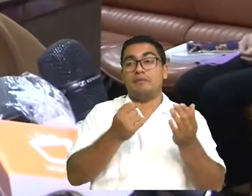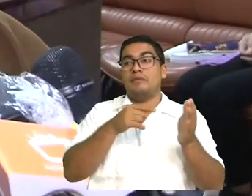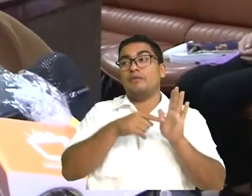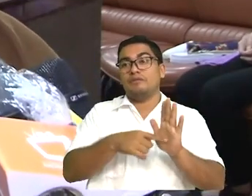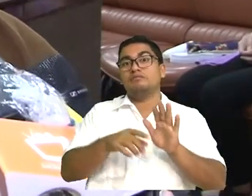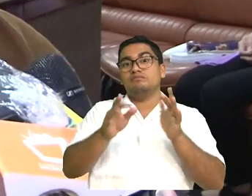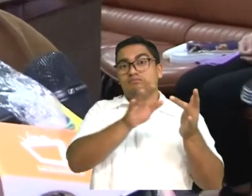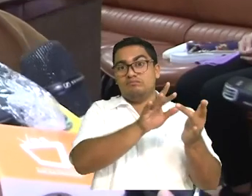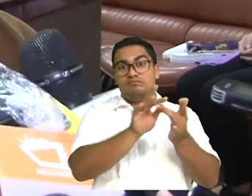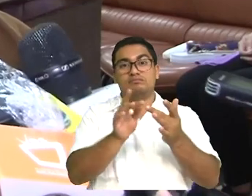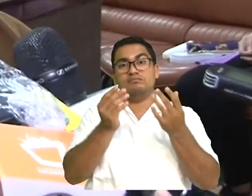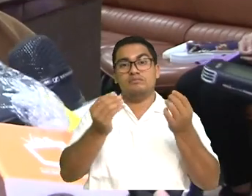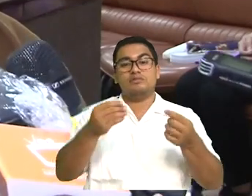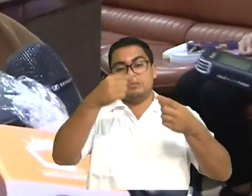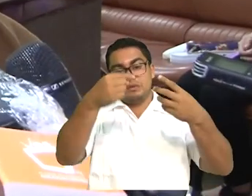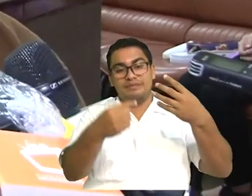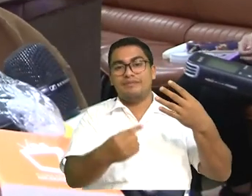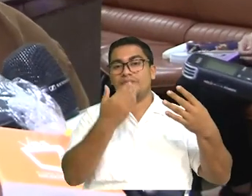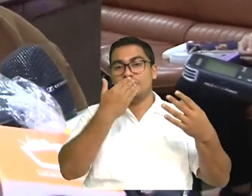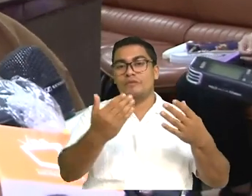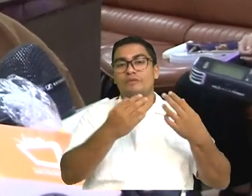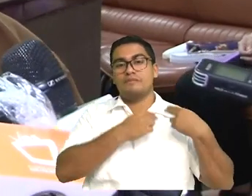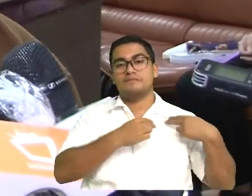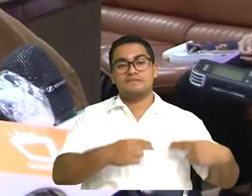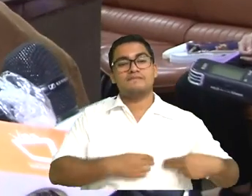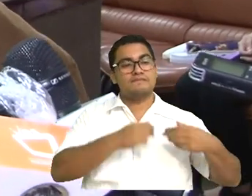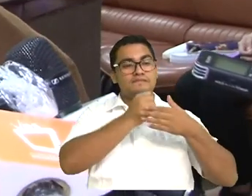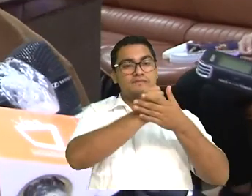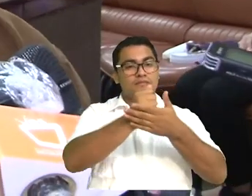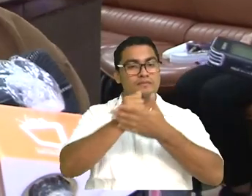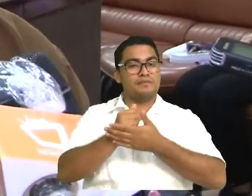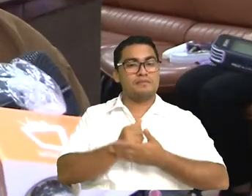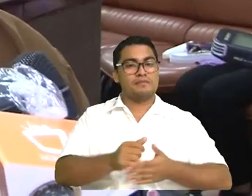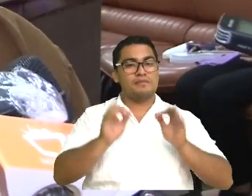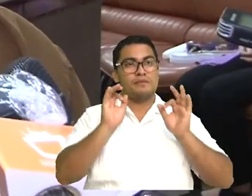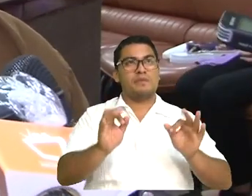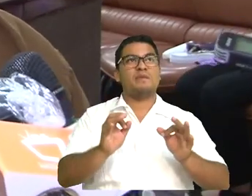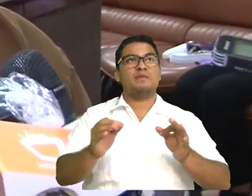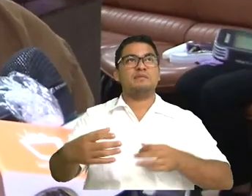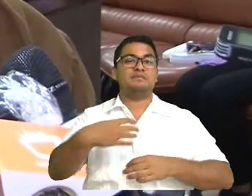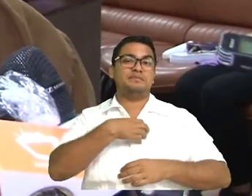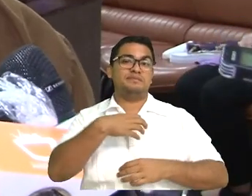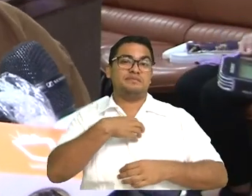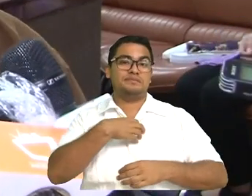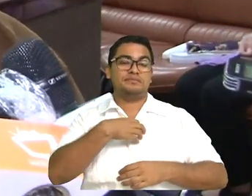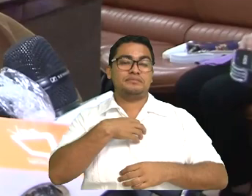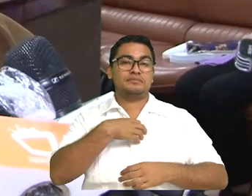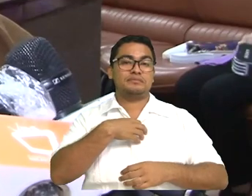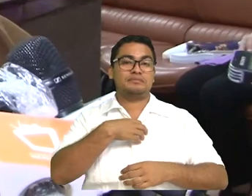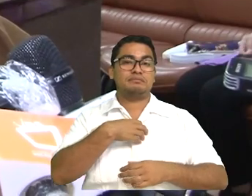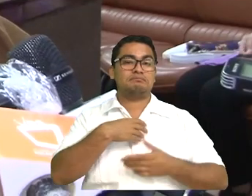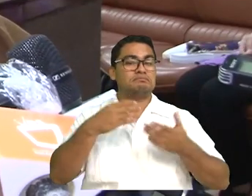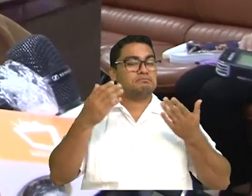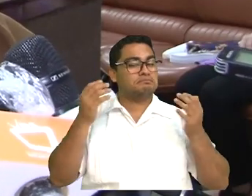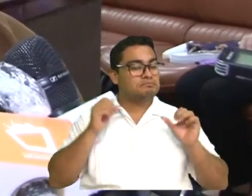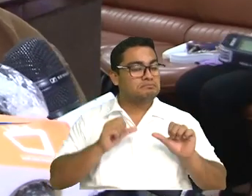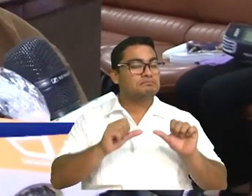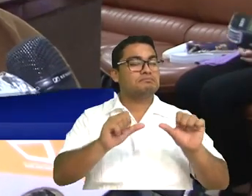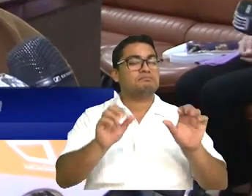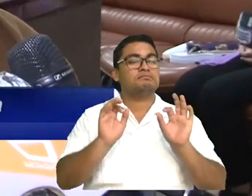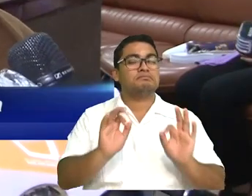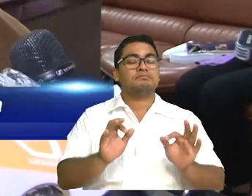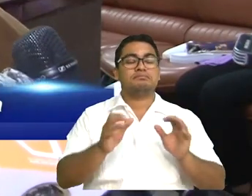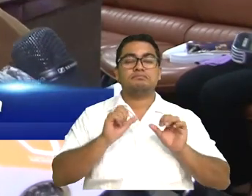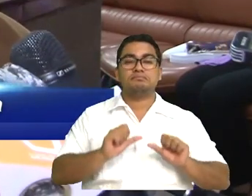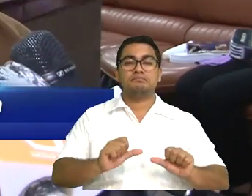la mano, con muchas cualidades humanas, solidarias. Y para nosotros va a seguir presente. Va a